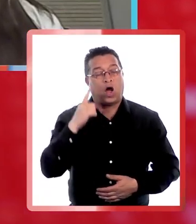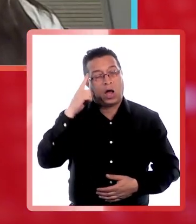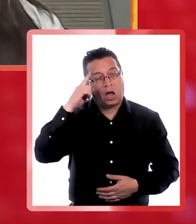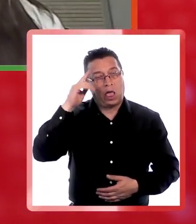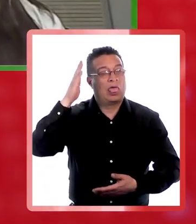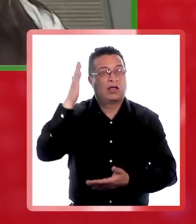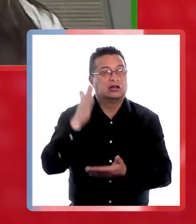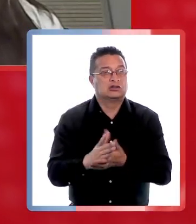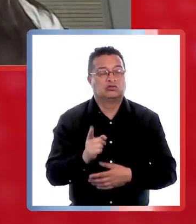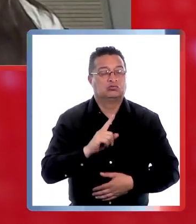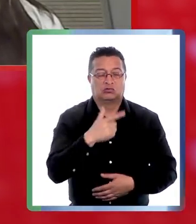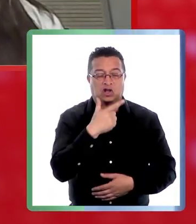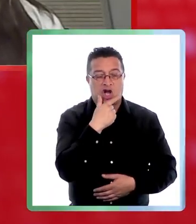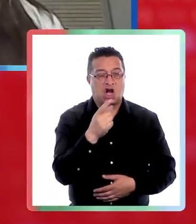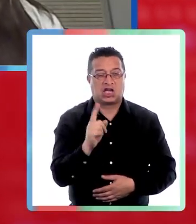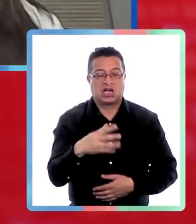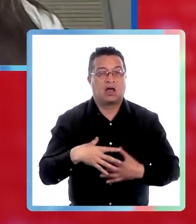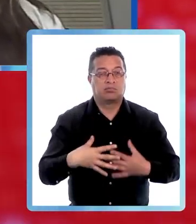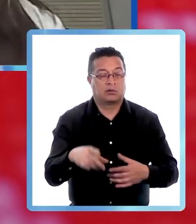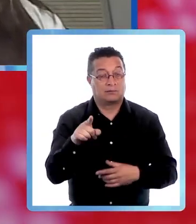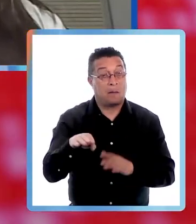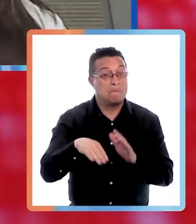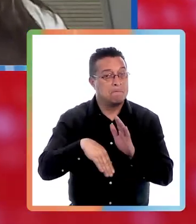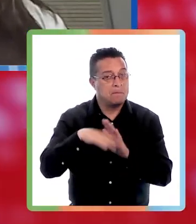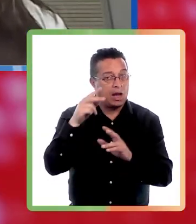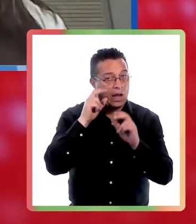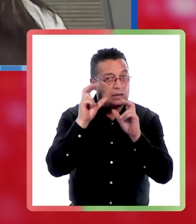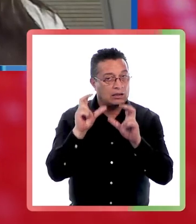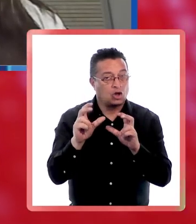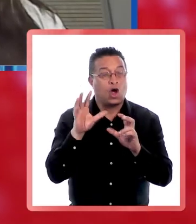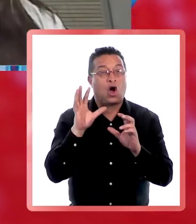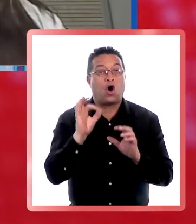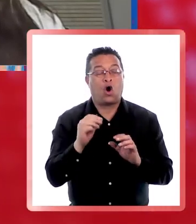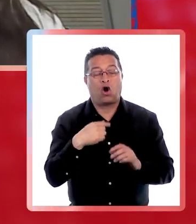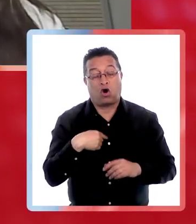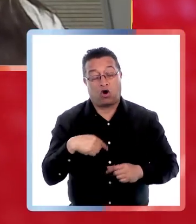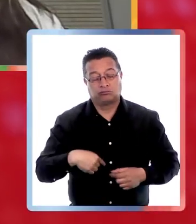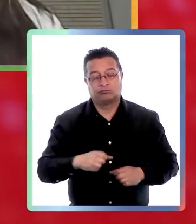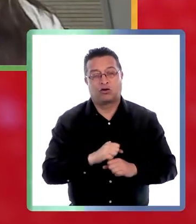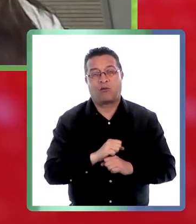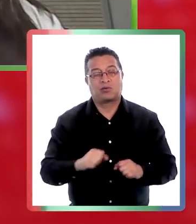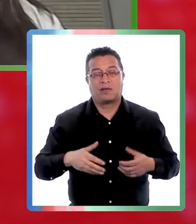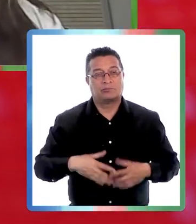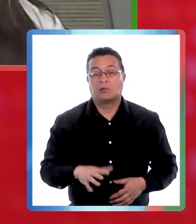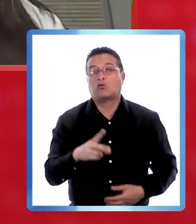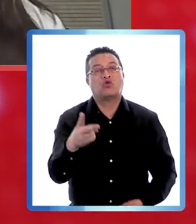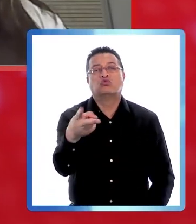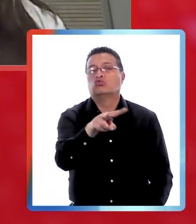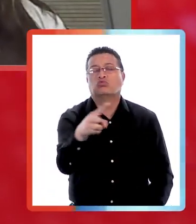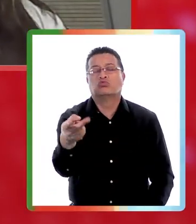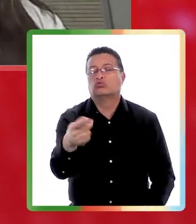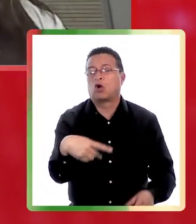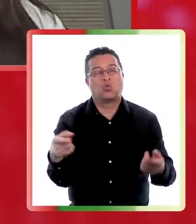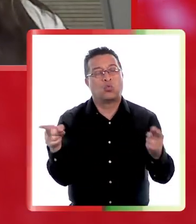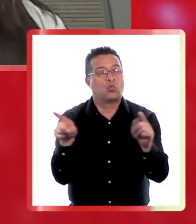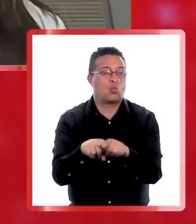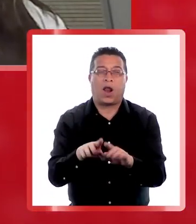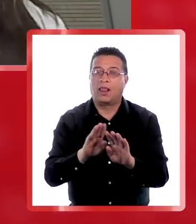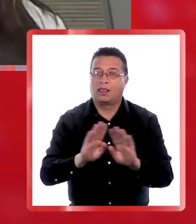eligen finalmente no tener hijos y hay que ponerle más atención, o cómo es eso. Cualquiera de las dos